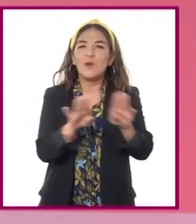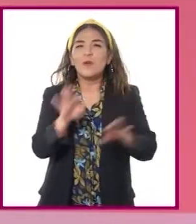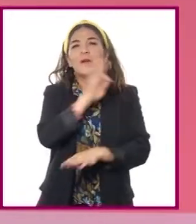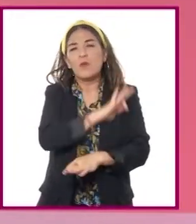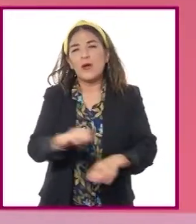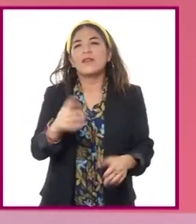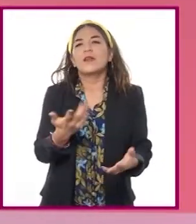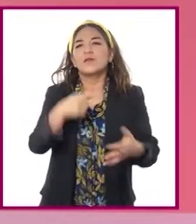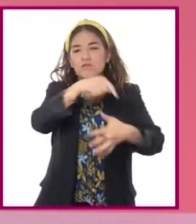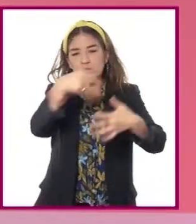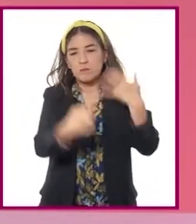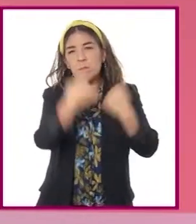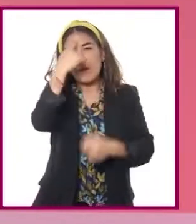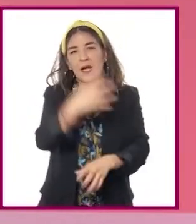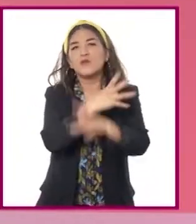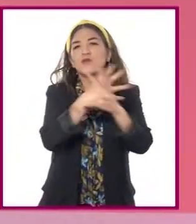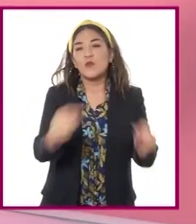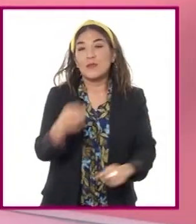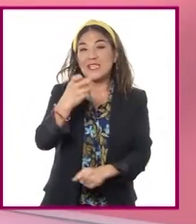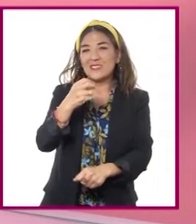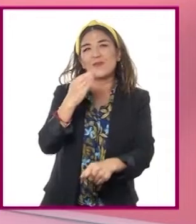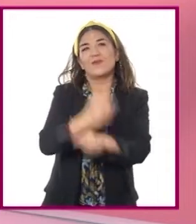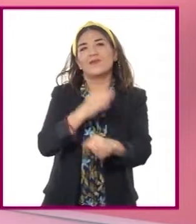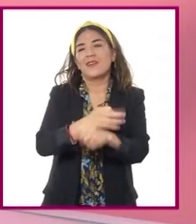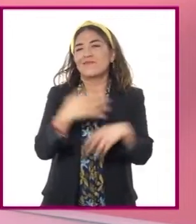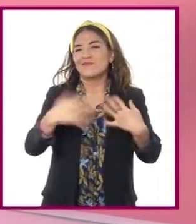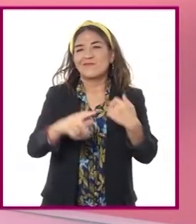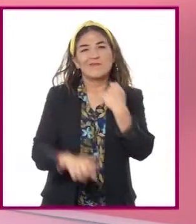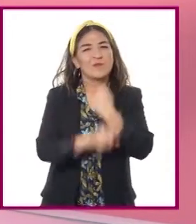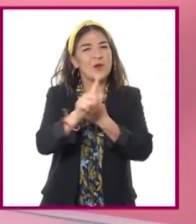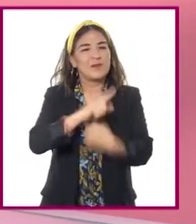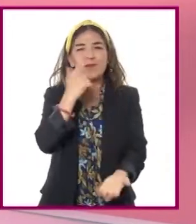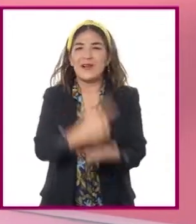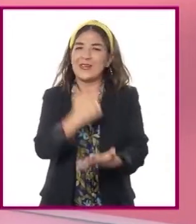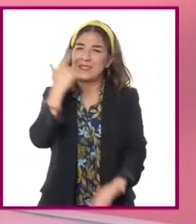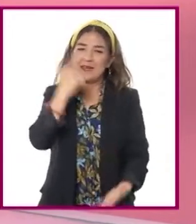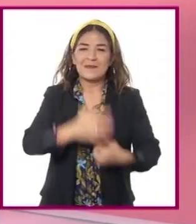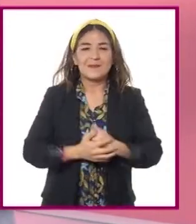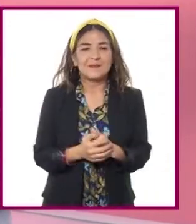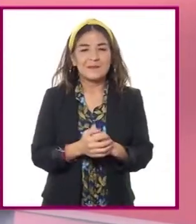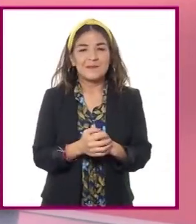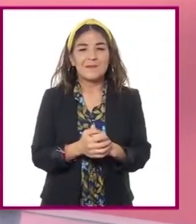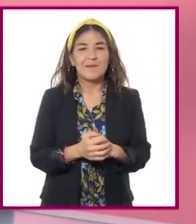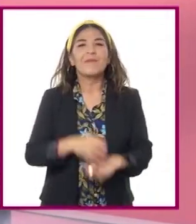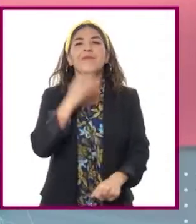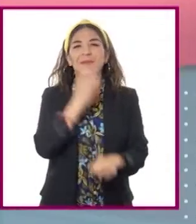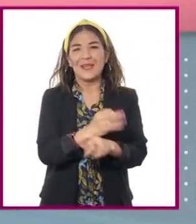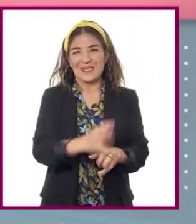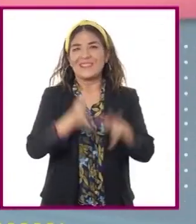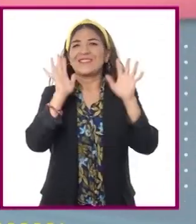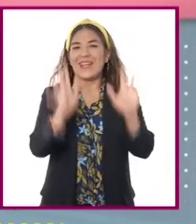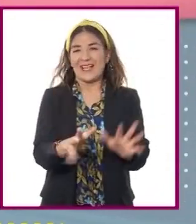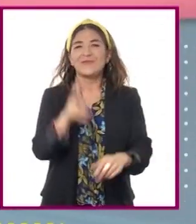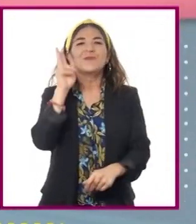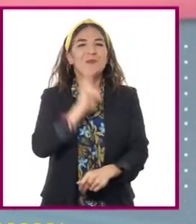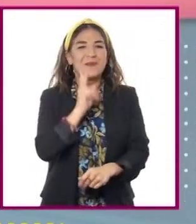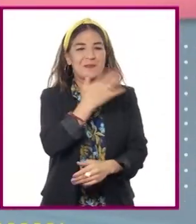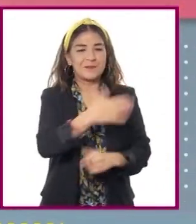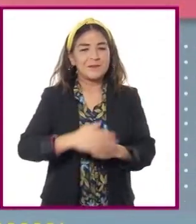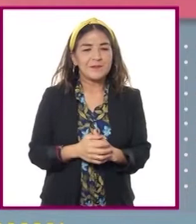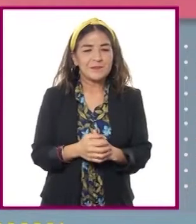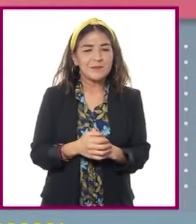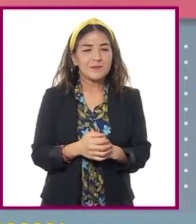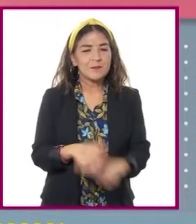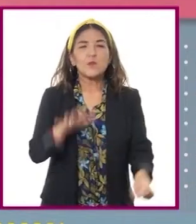de solución a este grave problema. Manos a la obra. Ya tenemos nuestro caso. ¿Cuál